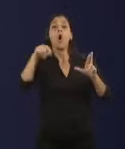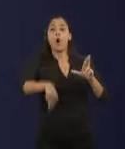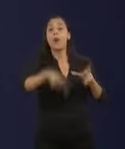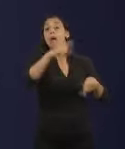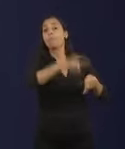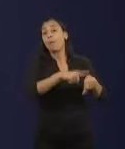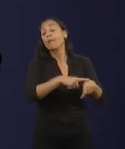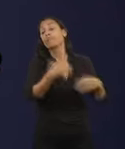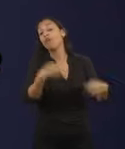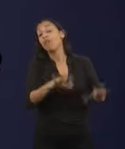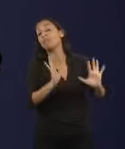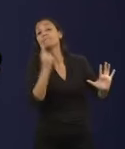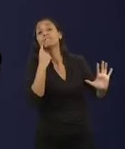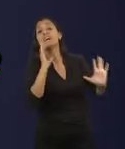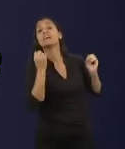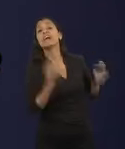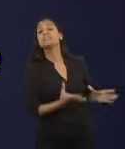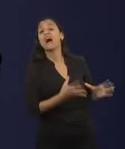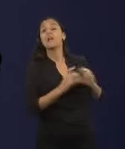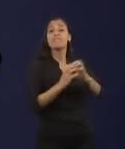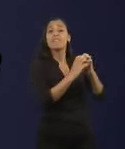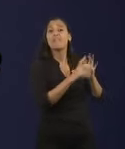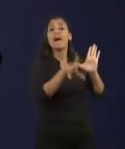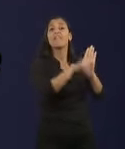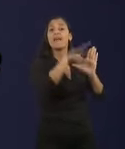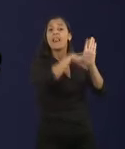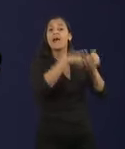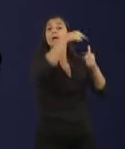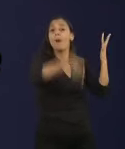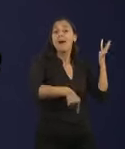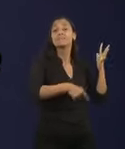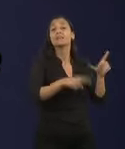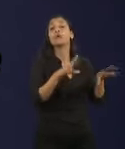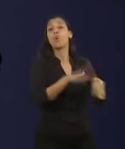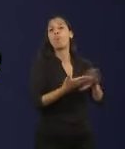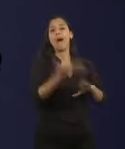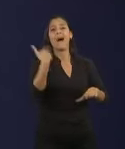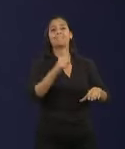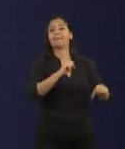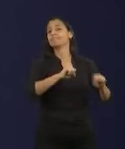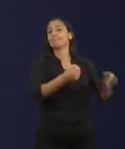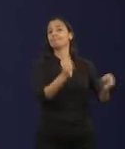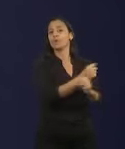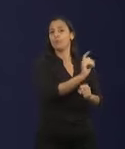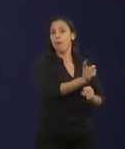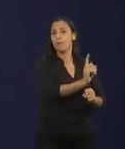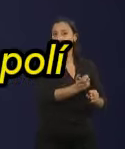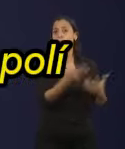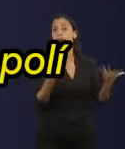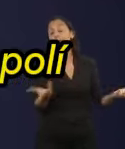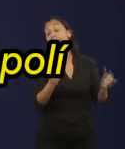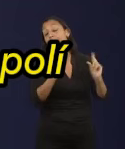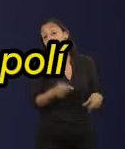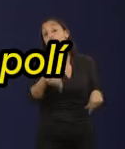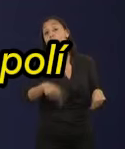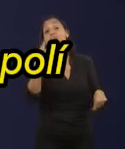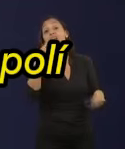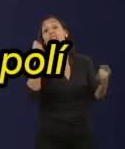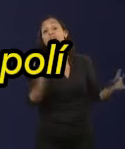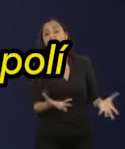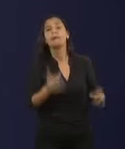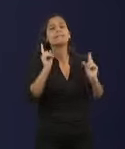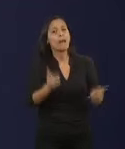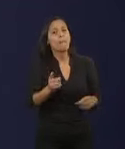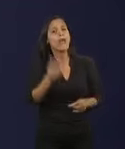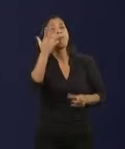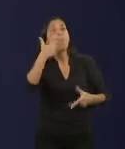y que la ley bases haya sido una realidad Hace algunos meses atrás eh Y por supuesto que nos hubiese encantado que